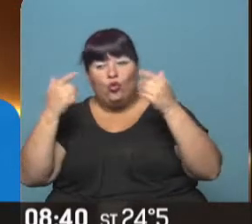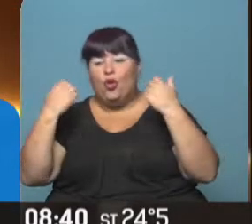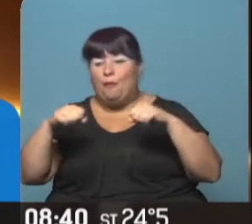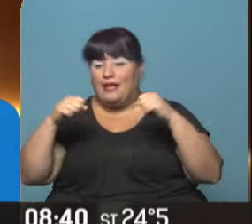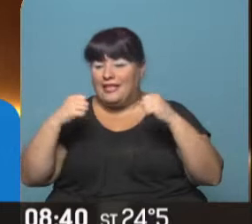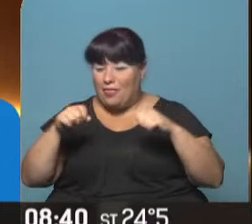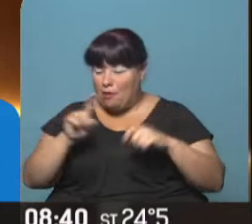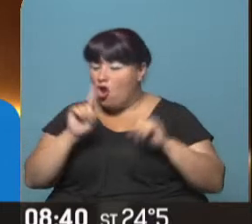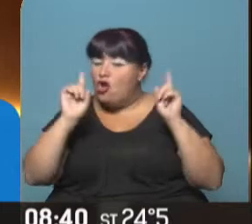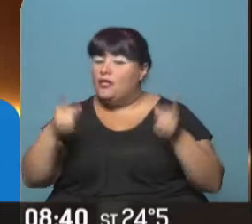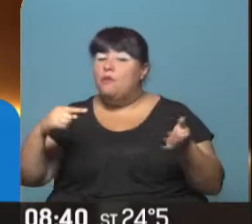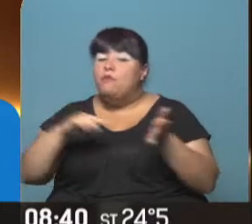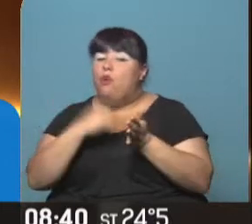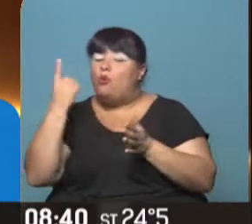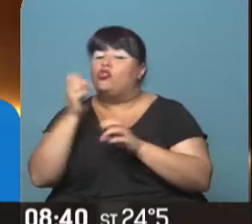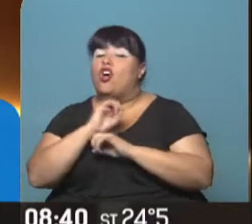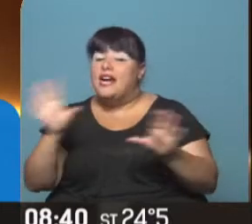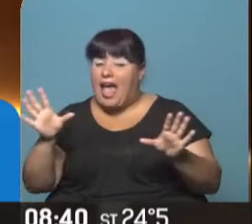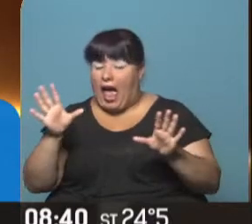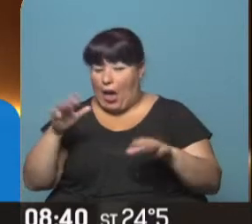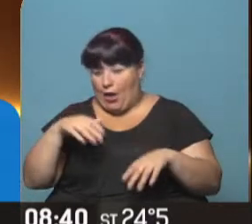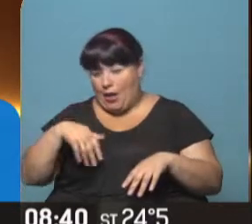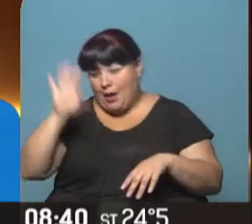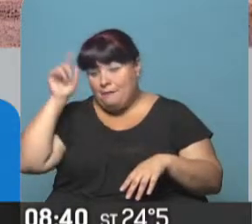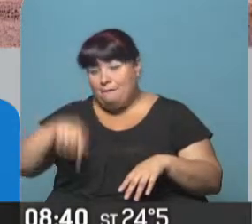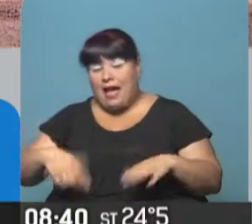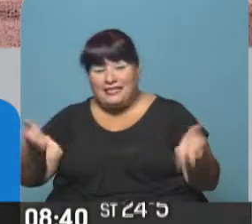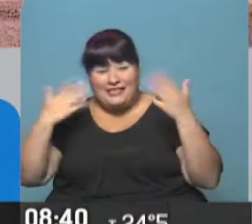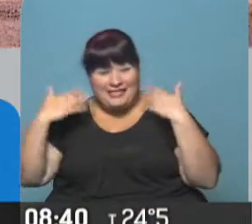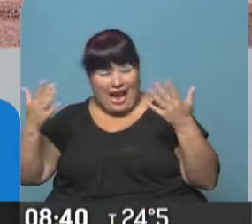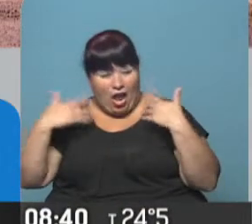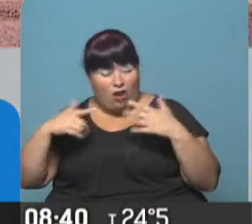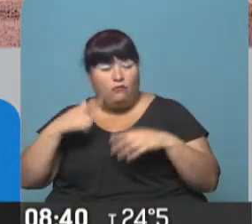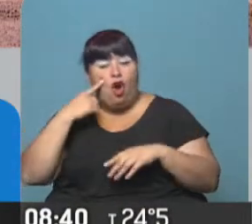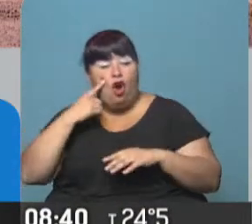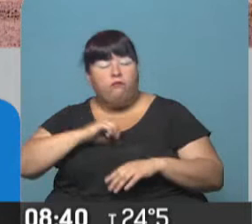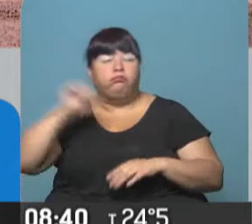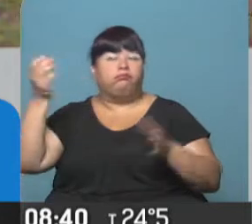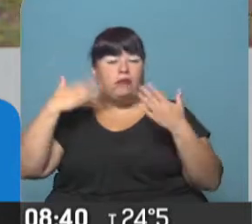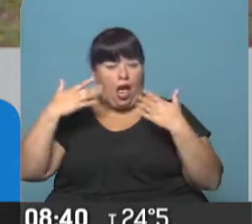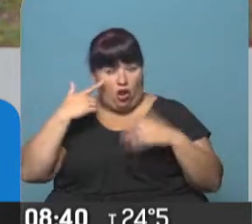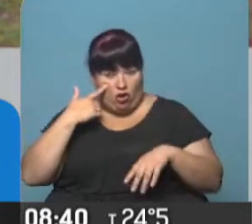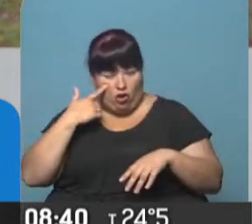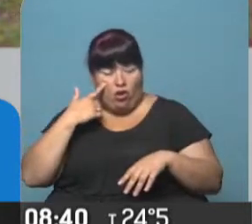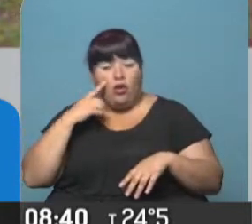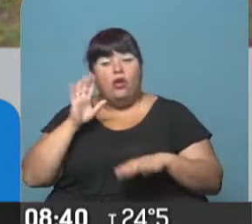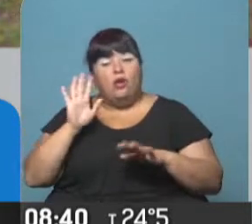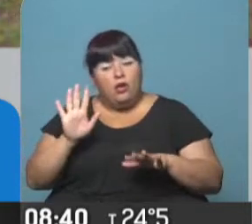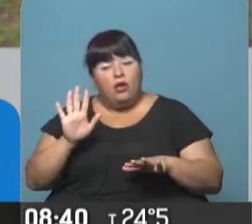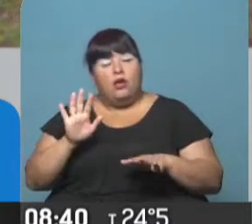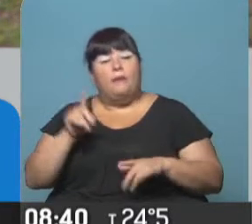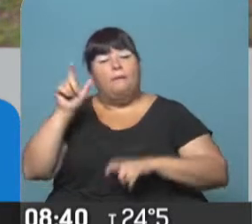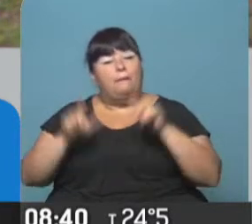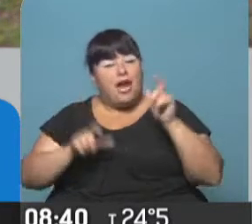practicando deportes. Hay otra cosa que es muy grave, y sobre todo con estos calores, que es el golpe de calor. Hay